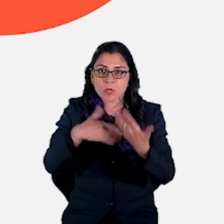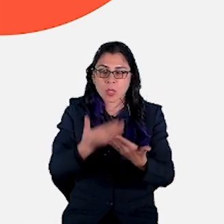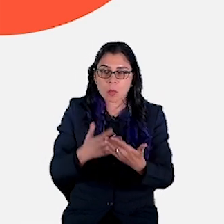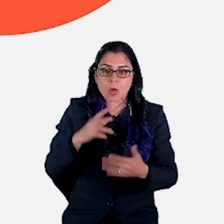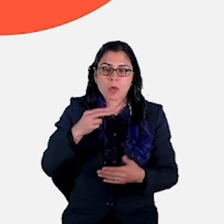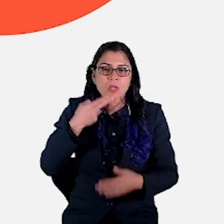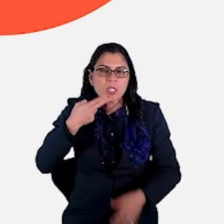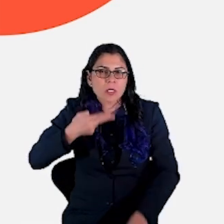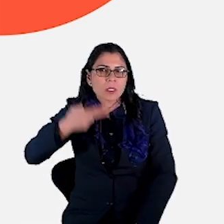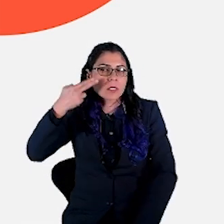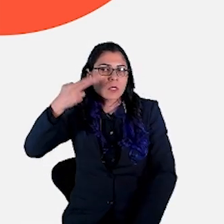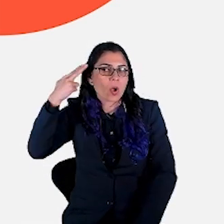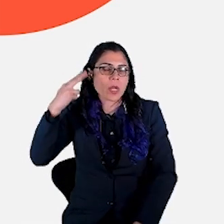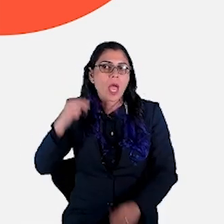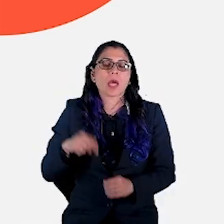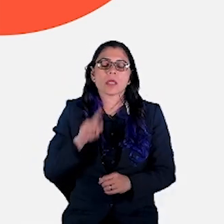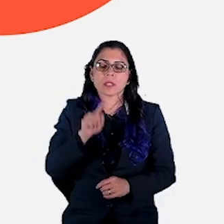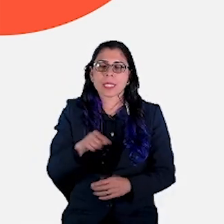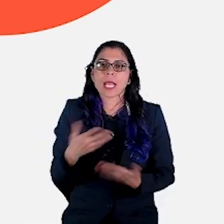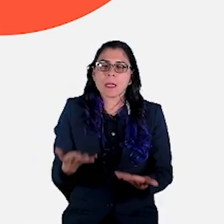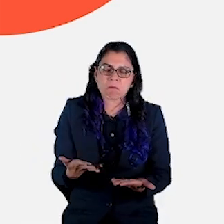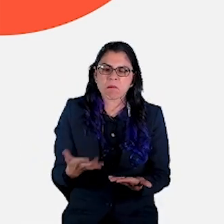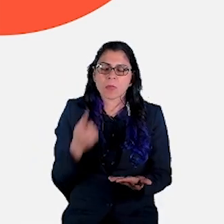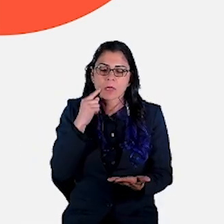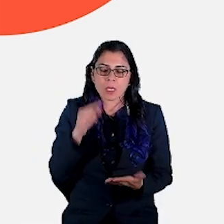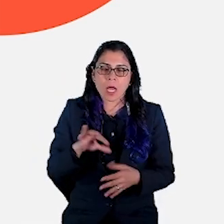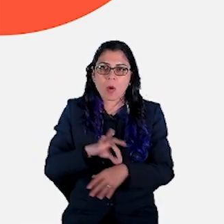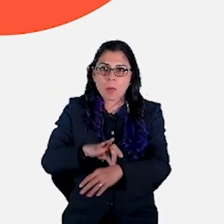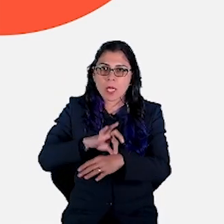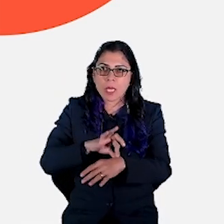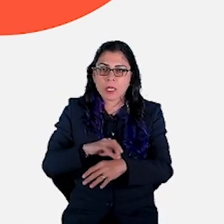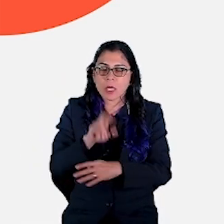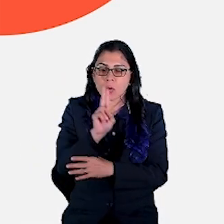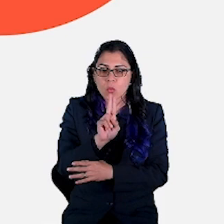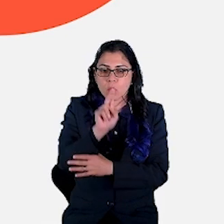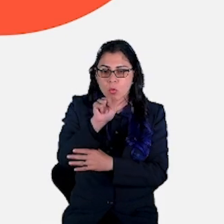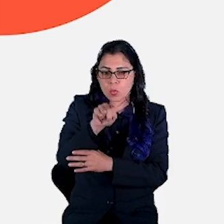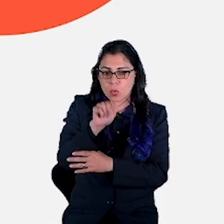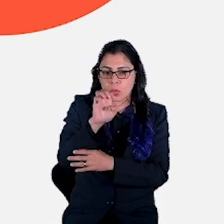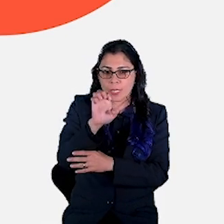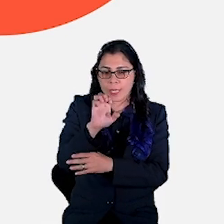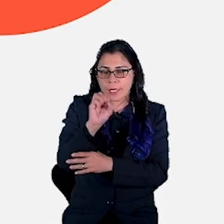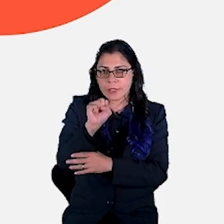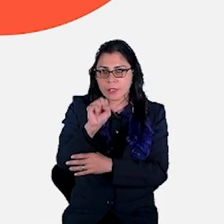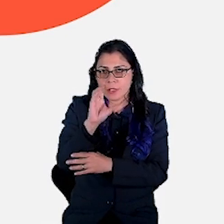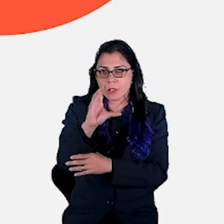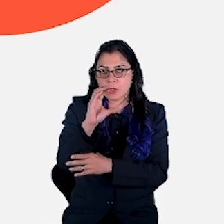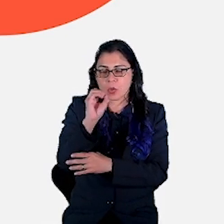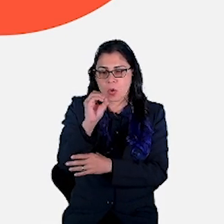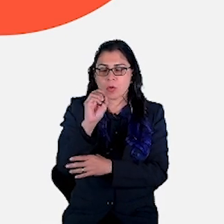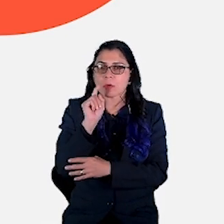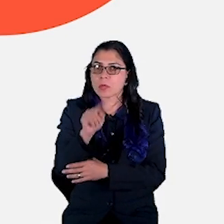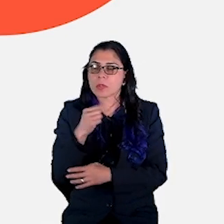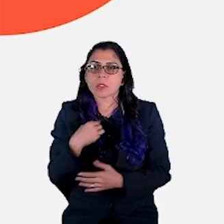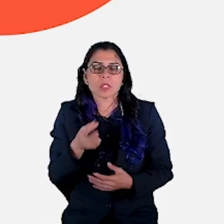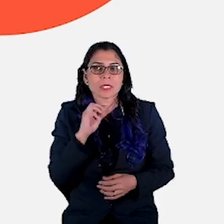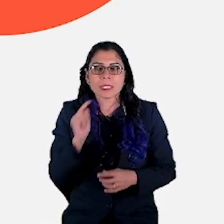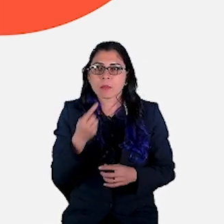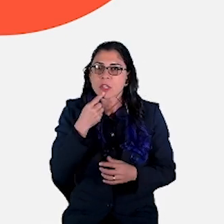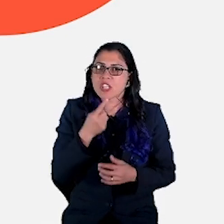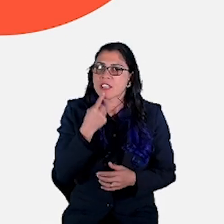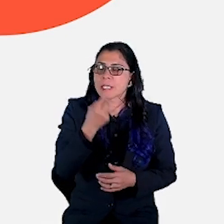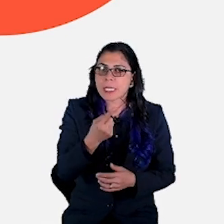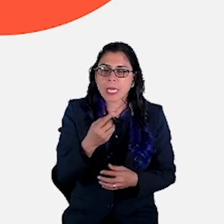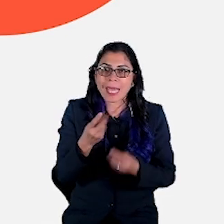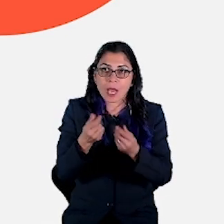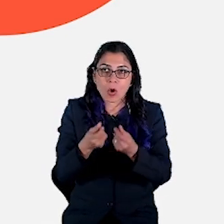patrimonio de la eh humanidad por UNESCO convirtiendo esto en un eje de desarrollo que nosotros hemos denominado como la